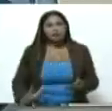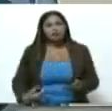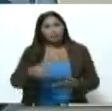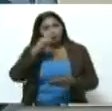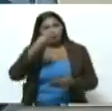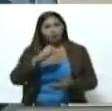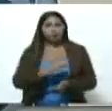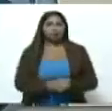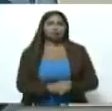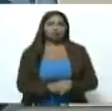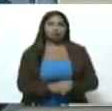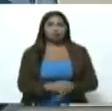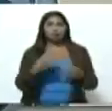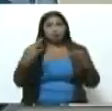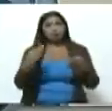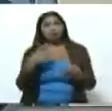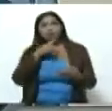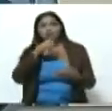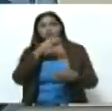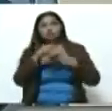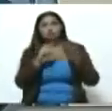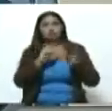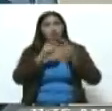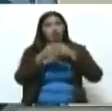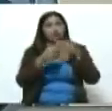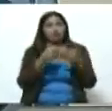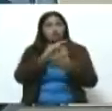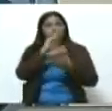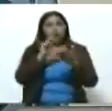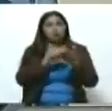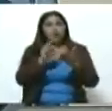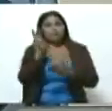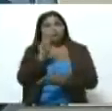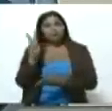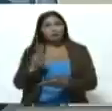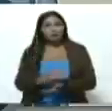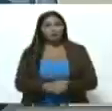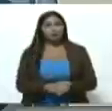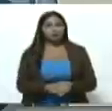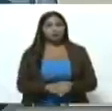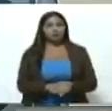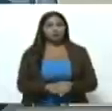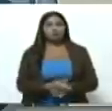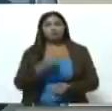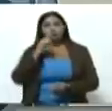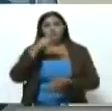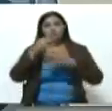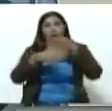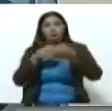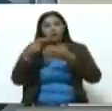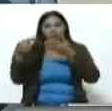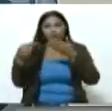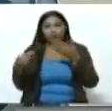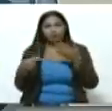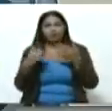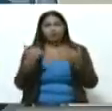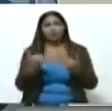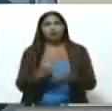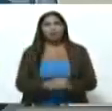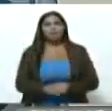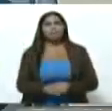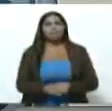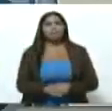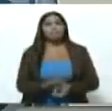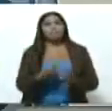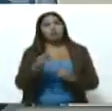y llanamente una tragedia irreversible a la nación venezolana. De ello vamos a hablar con detalle. Pero vean ustedes